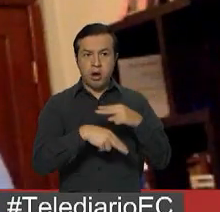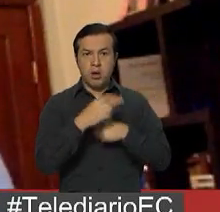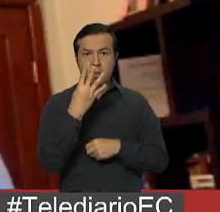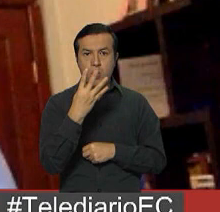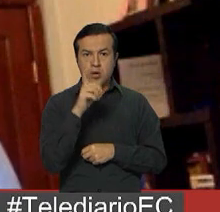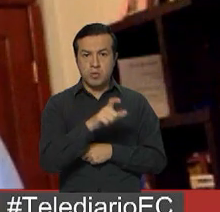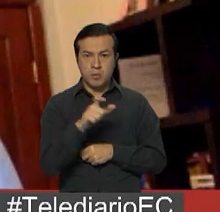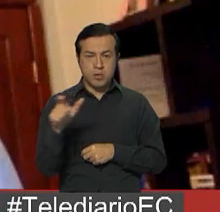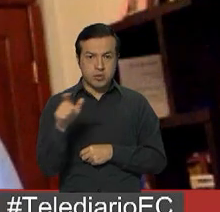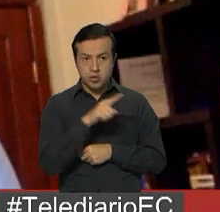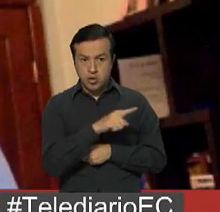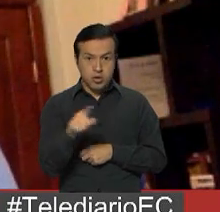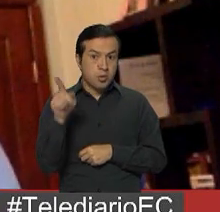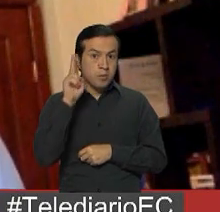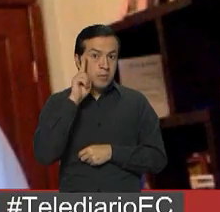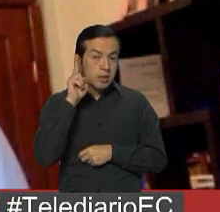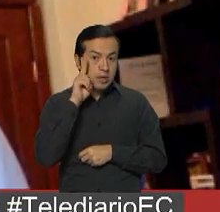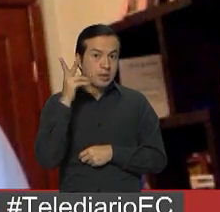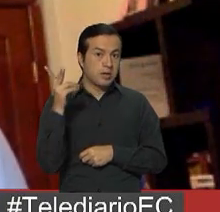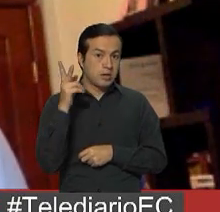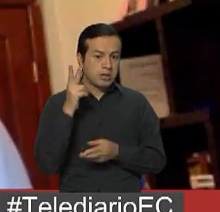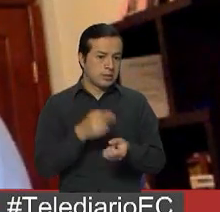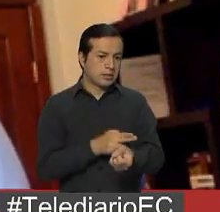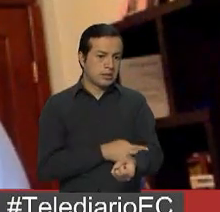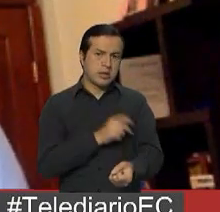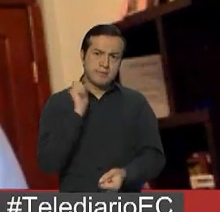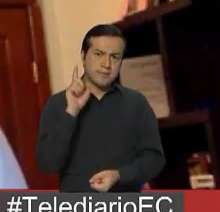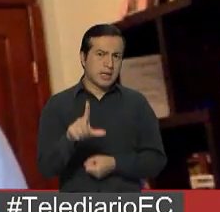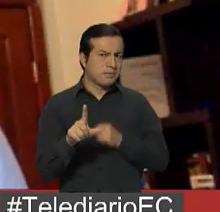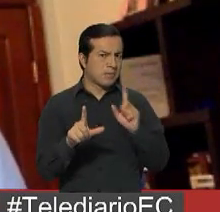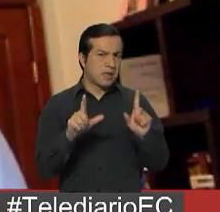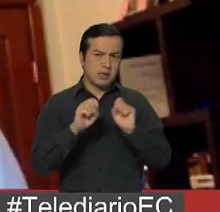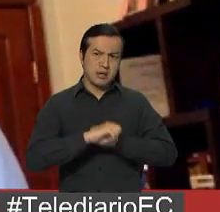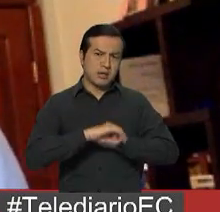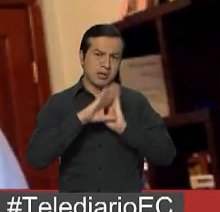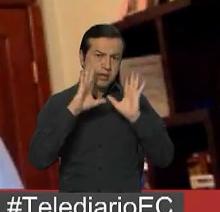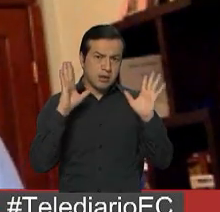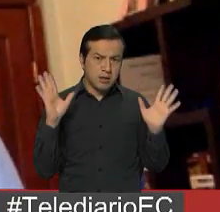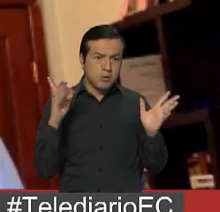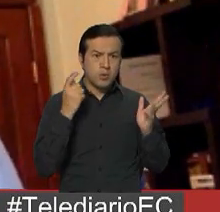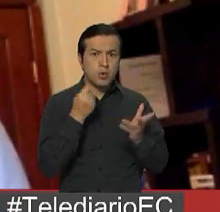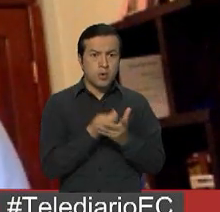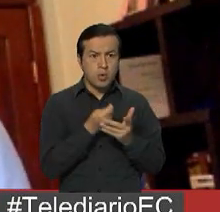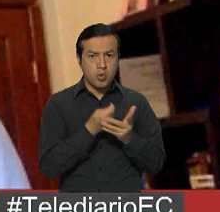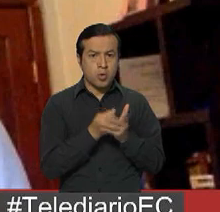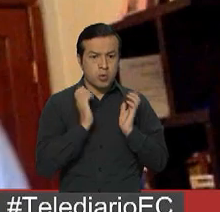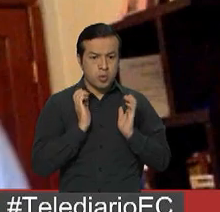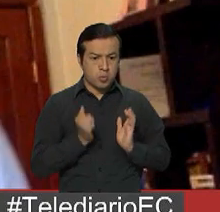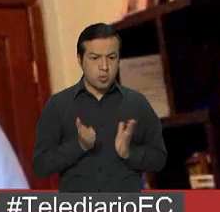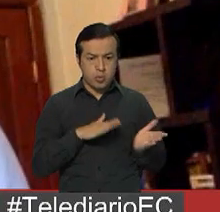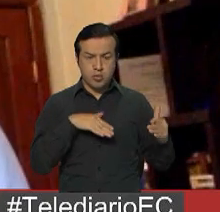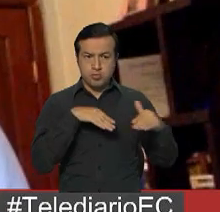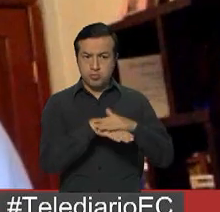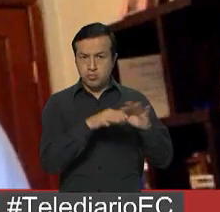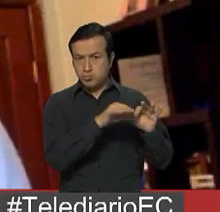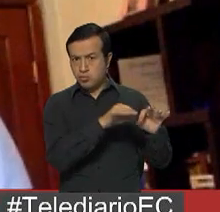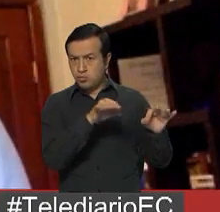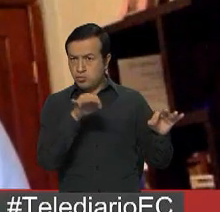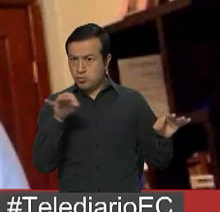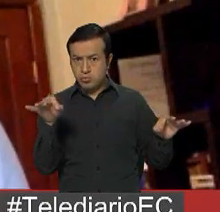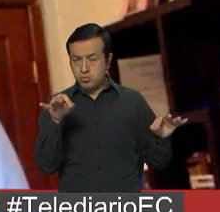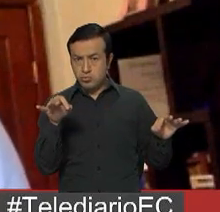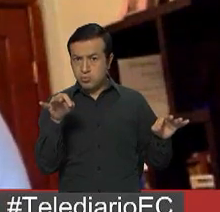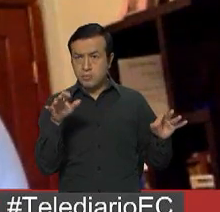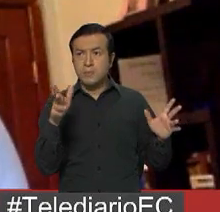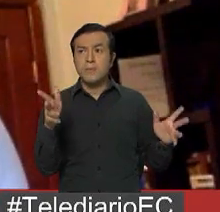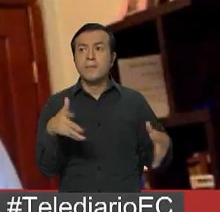personas presuntamente implicadas en este sobreprecio evidente por la adquisición de fundas de muertos hay que decir no se concretó ninguna